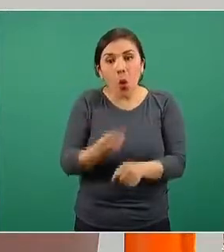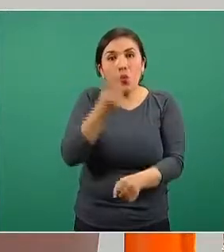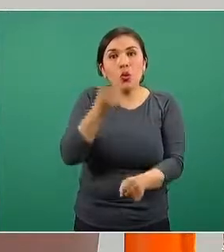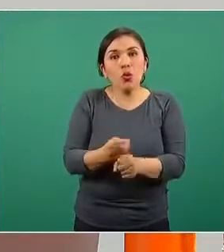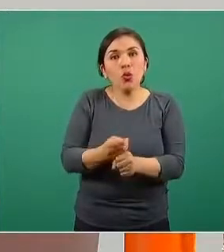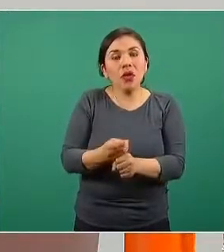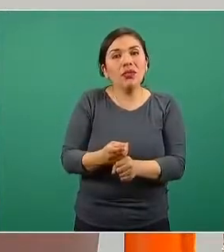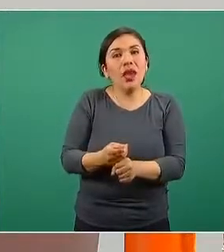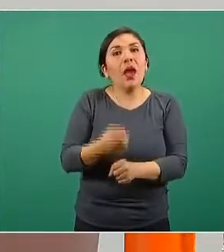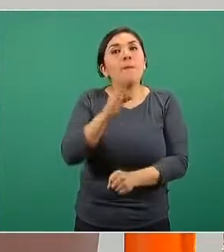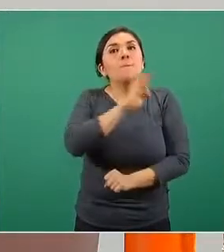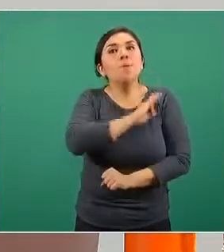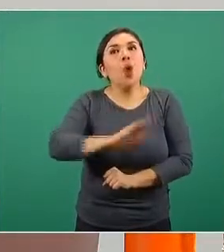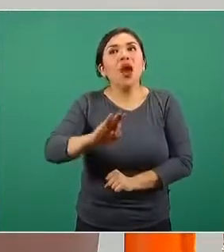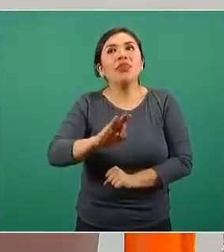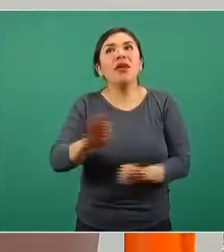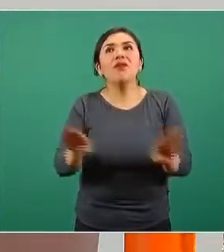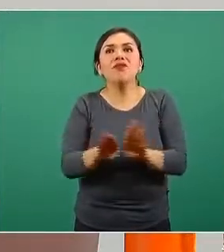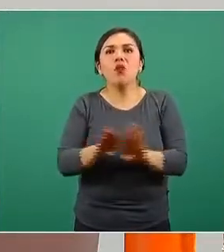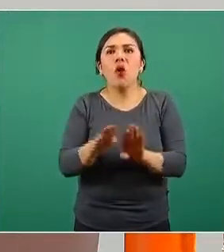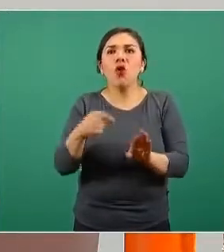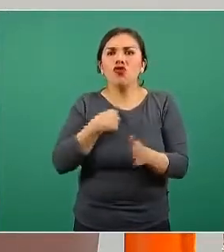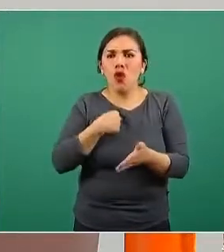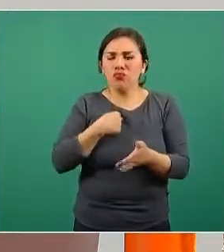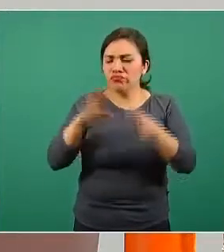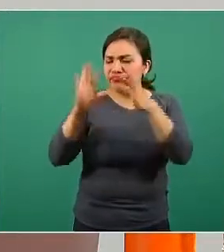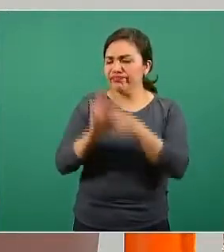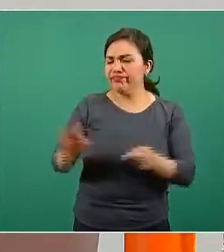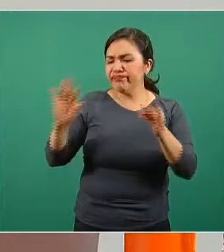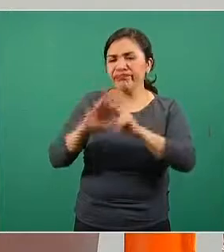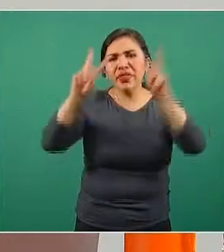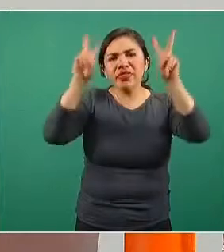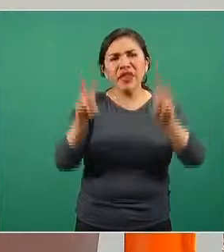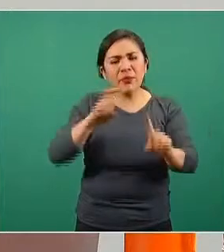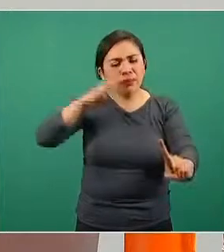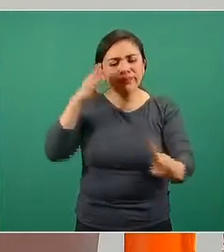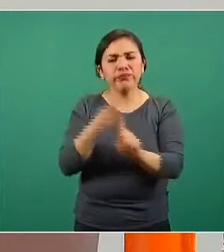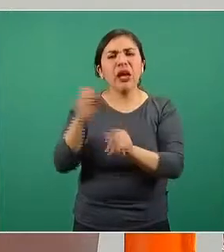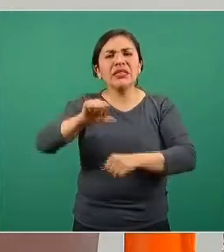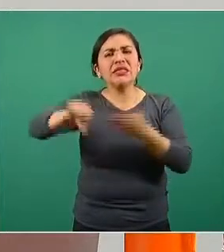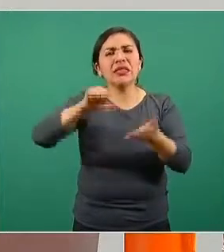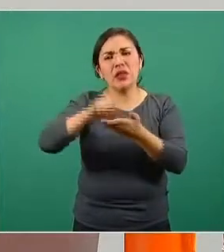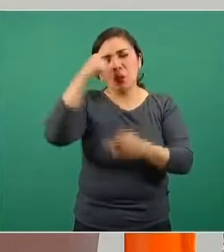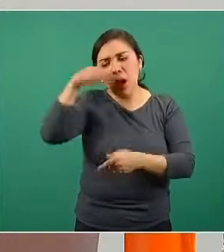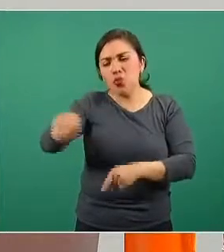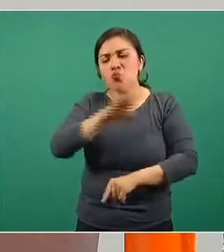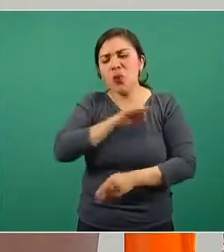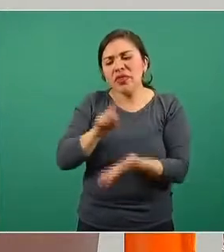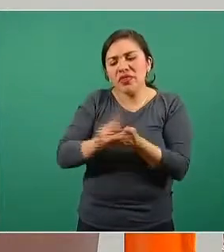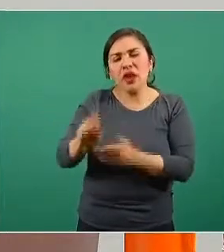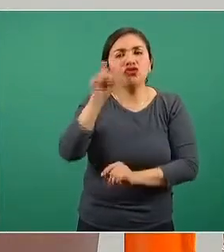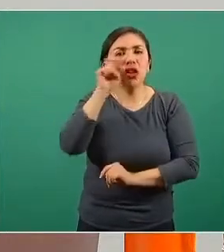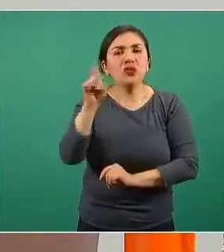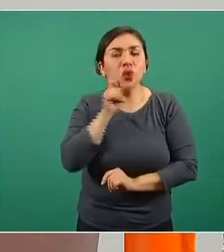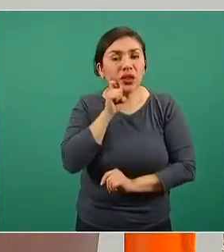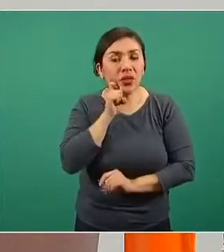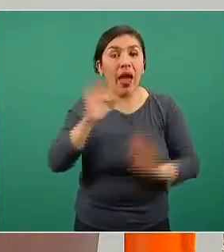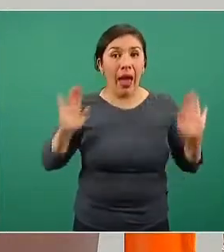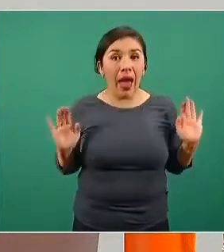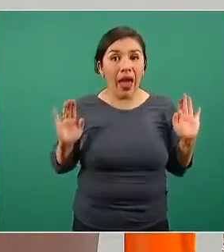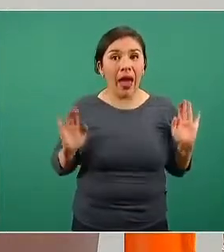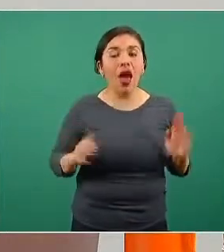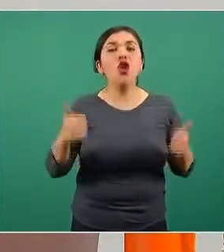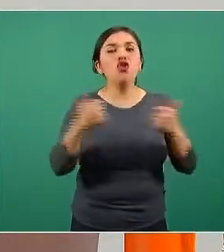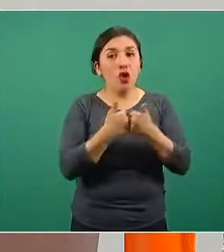de poder plantear este tema como un tema central en el ejercicio de la sexualidad, pero además de